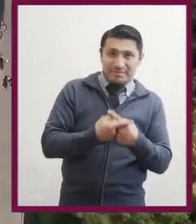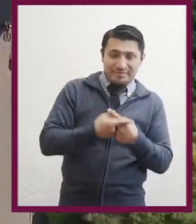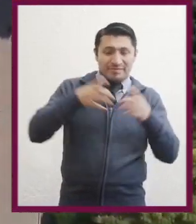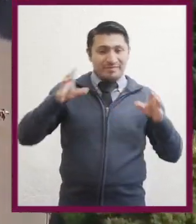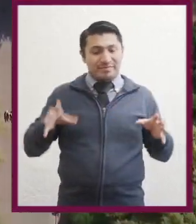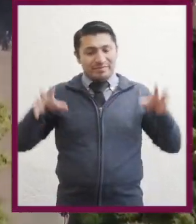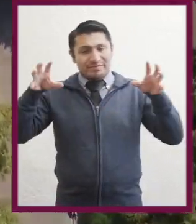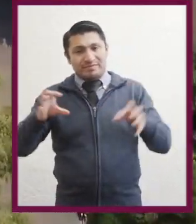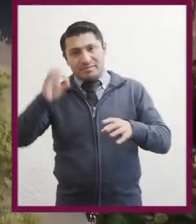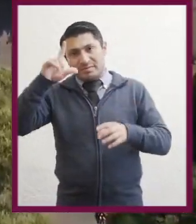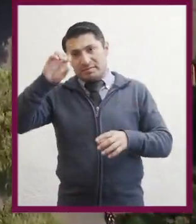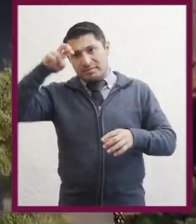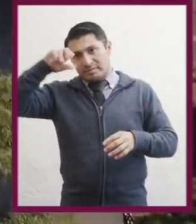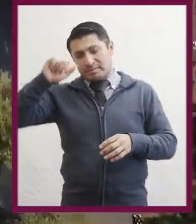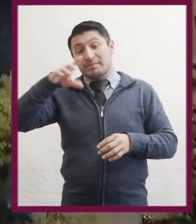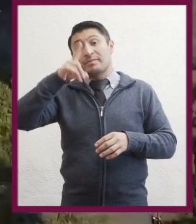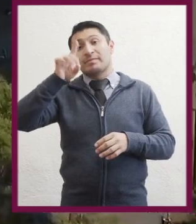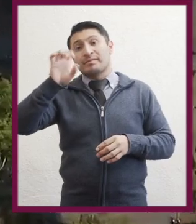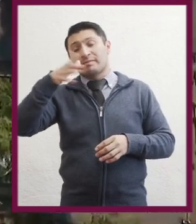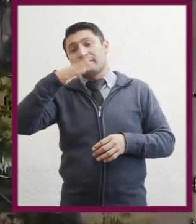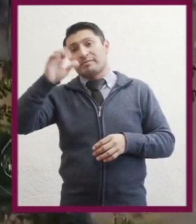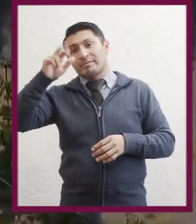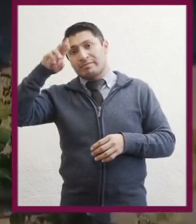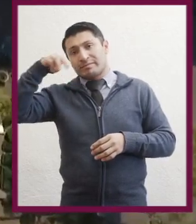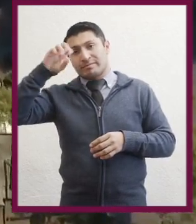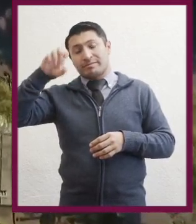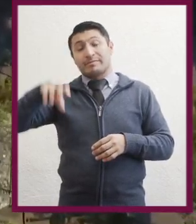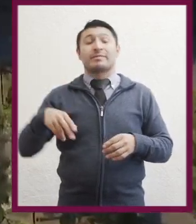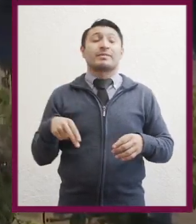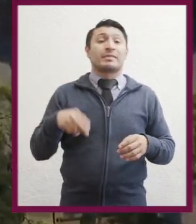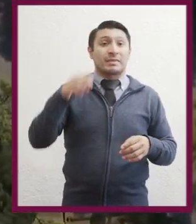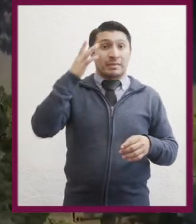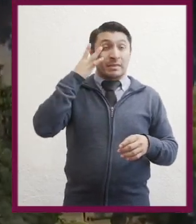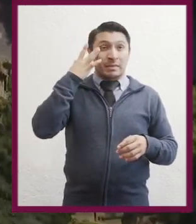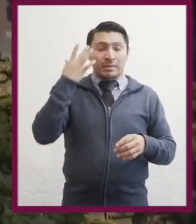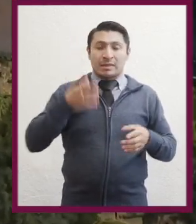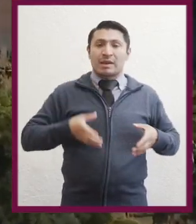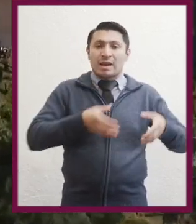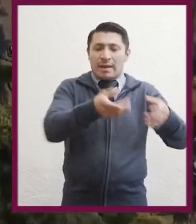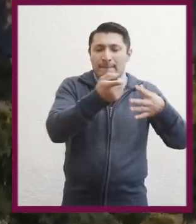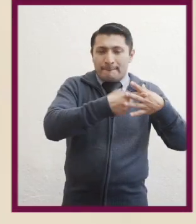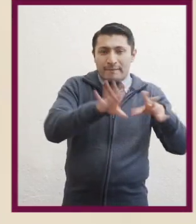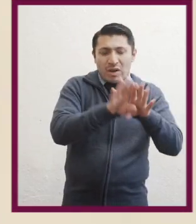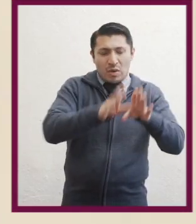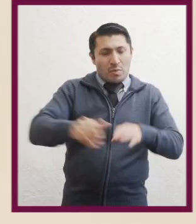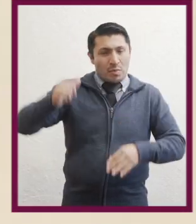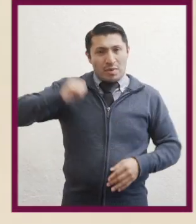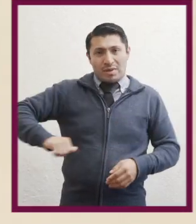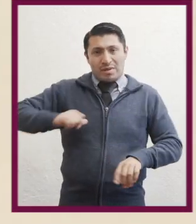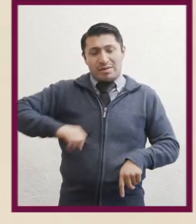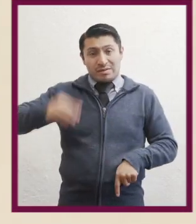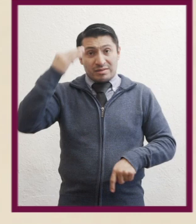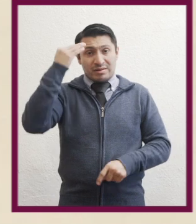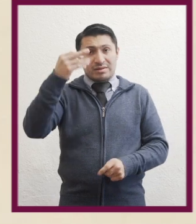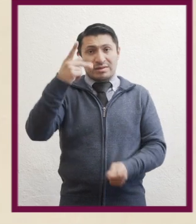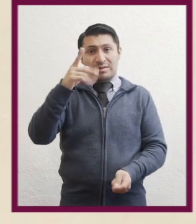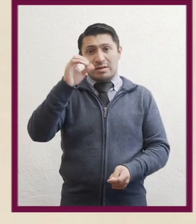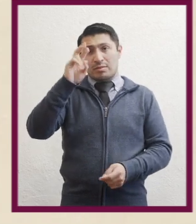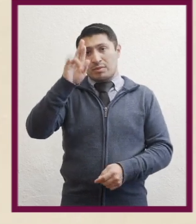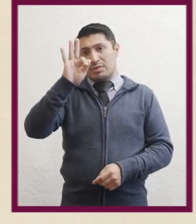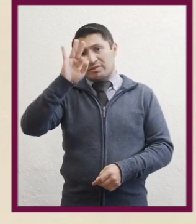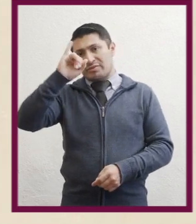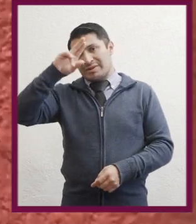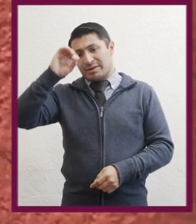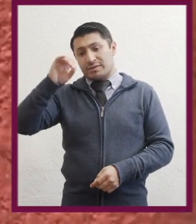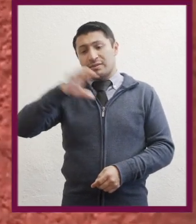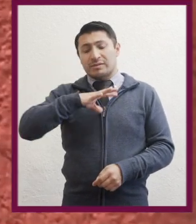del Carmen, que inicia a pocas cuadras y fue fraccionada en la época porfiriana. Justo en la frontera,